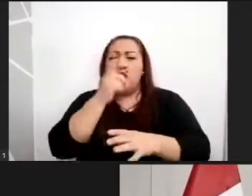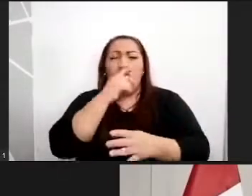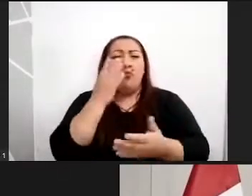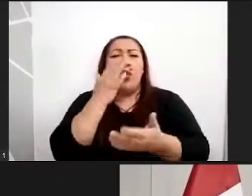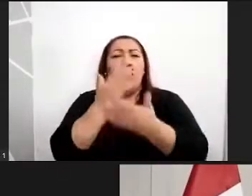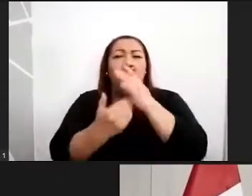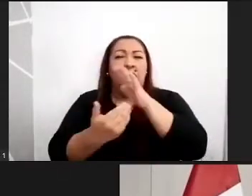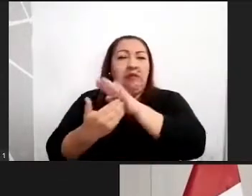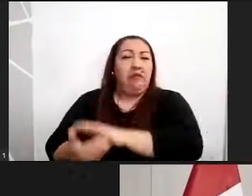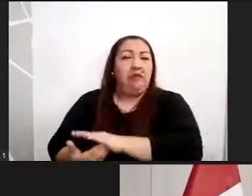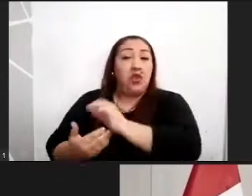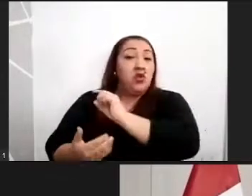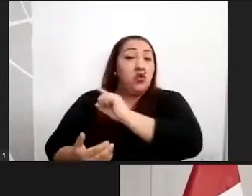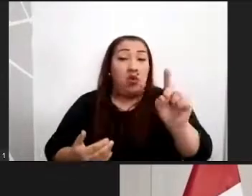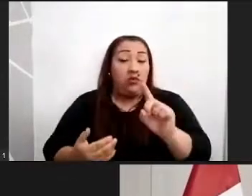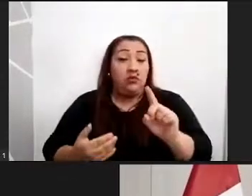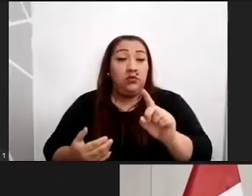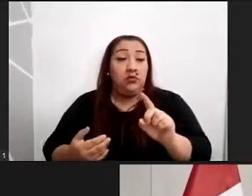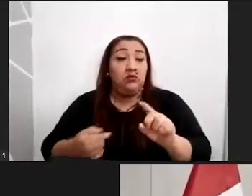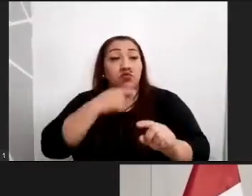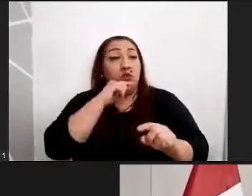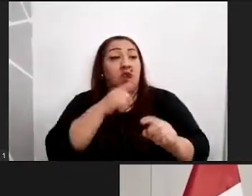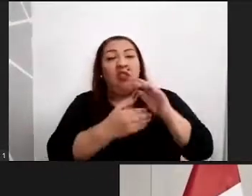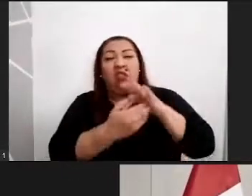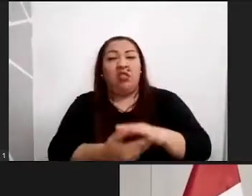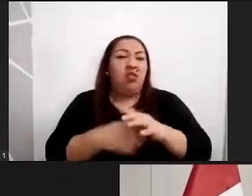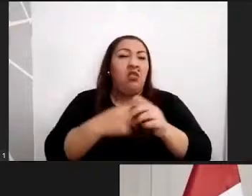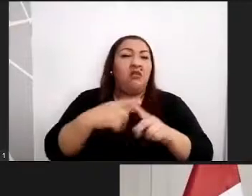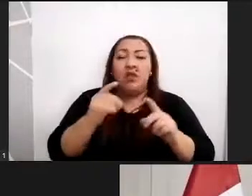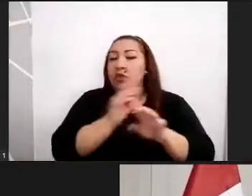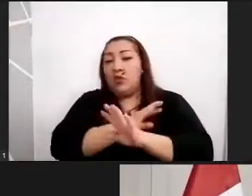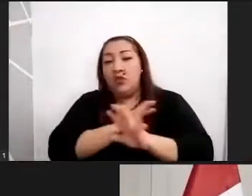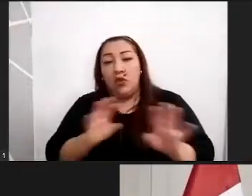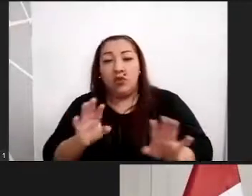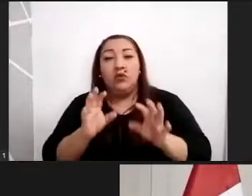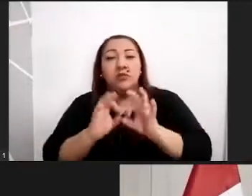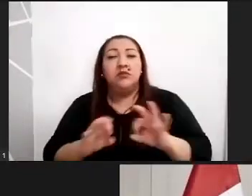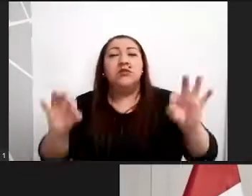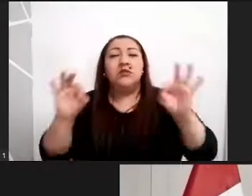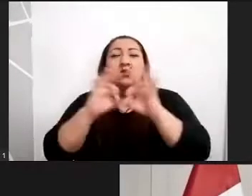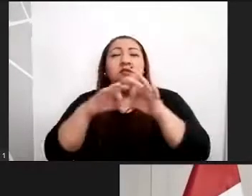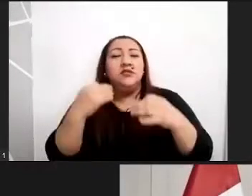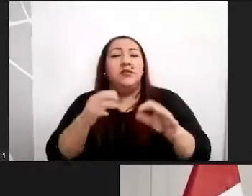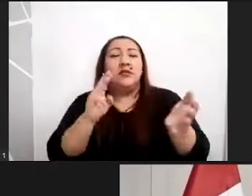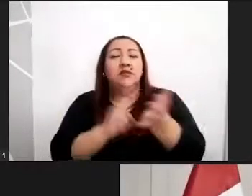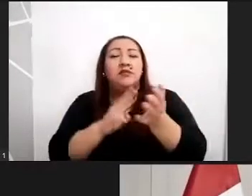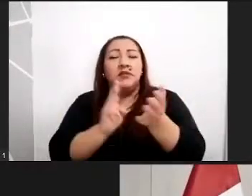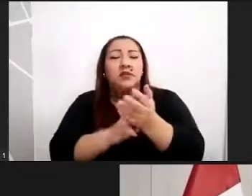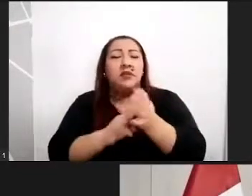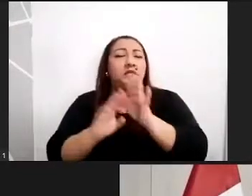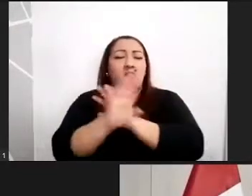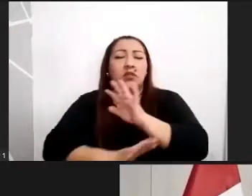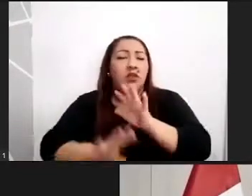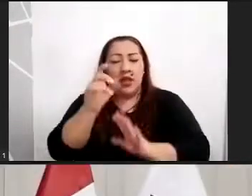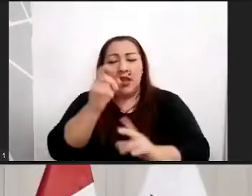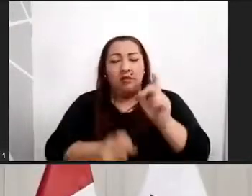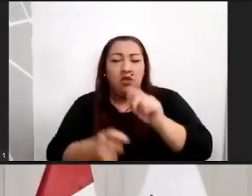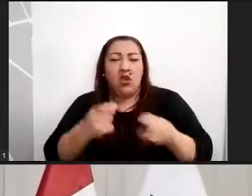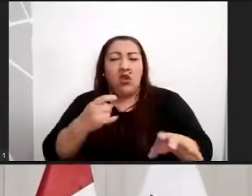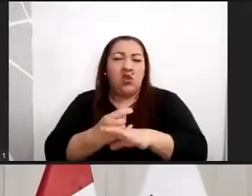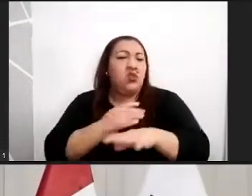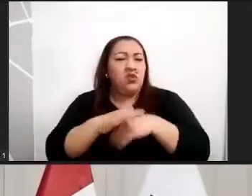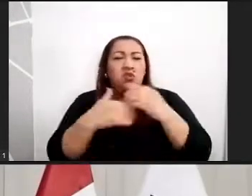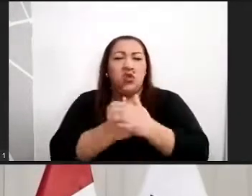género. Una de las banderas más consistentes de la Defensoría del Pueblo ha sido la defensa de los ciudadanos contra todo tipo